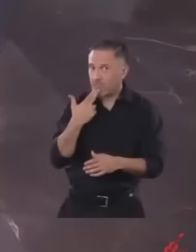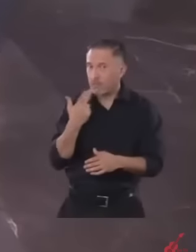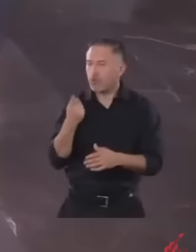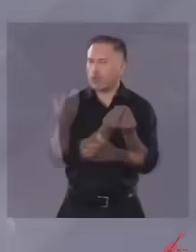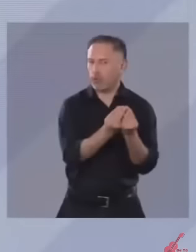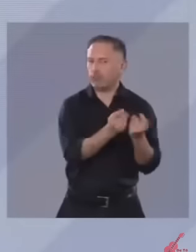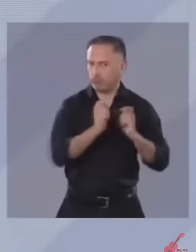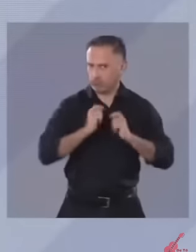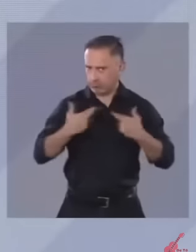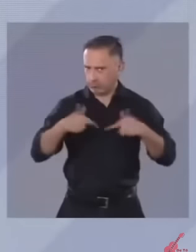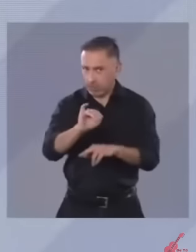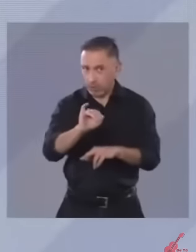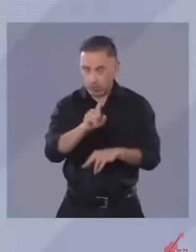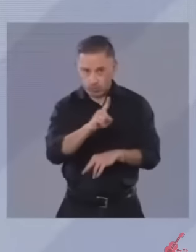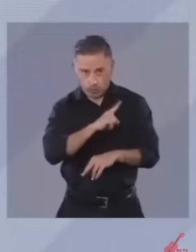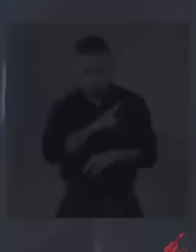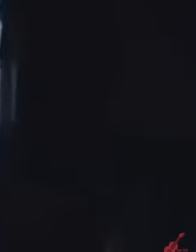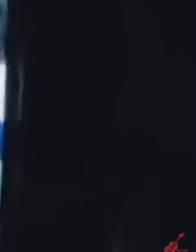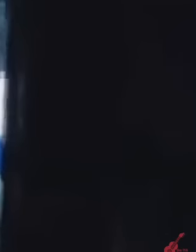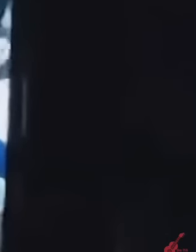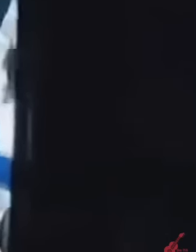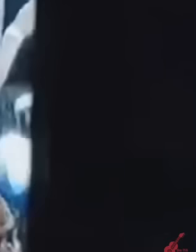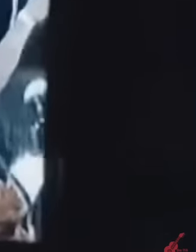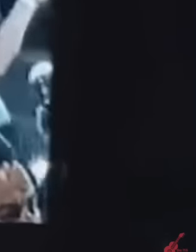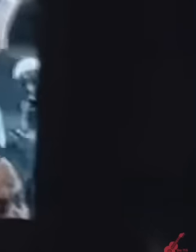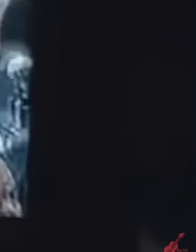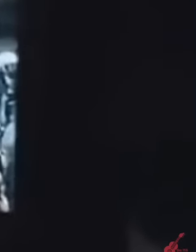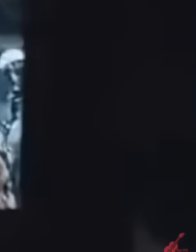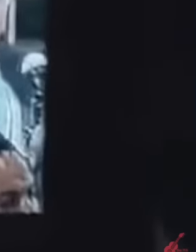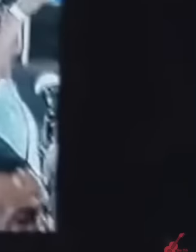Xochitl Gálvez, adelante. Yo me voy a sentar.